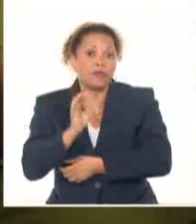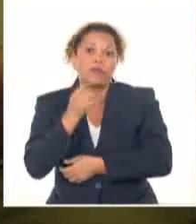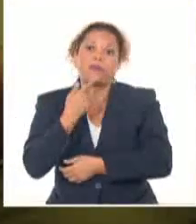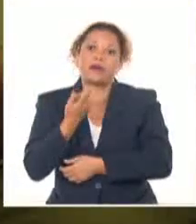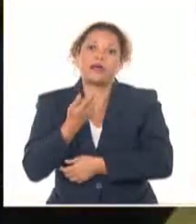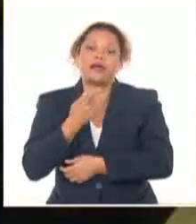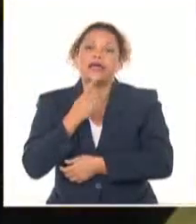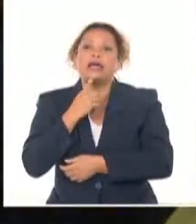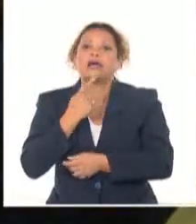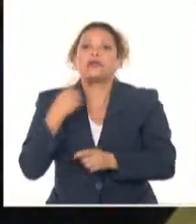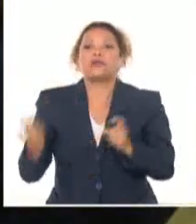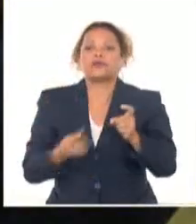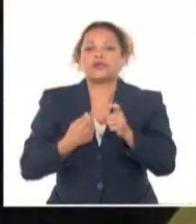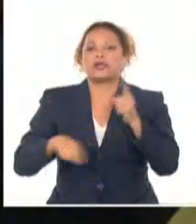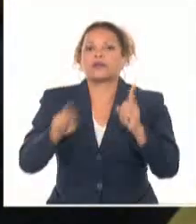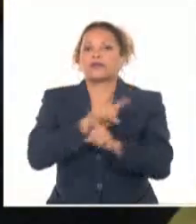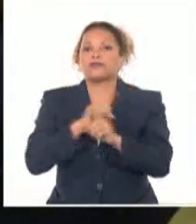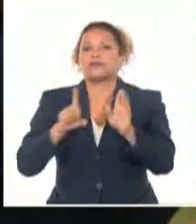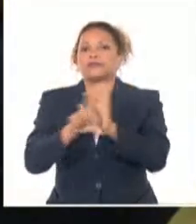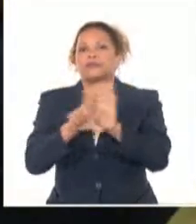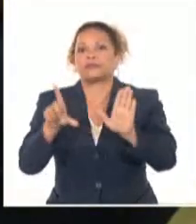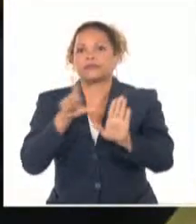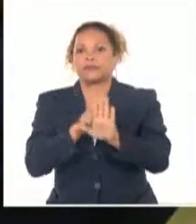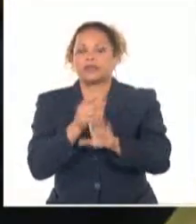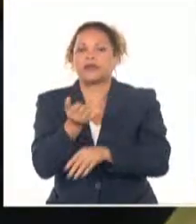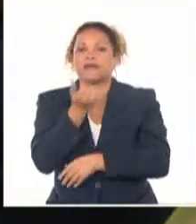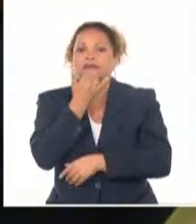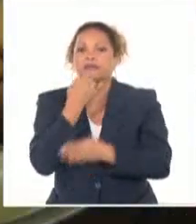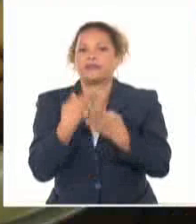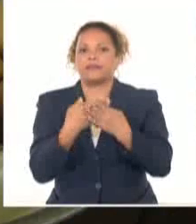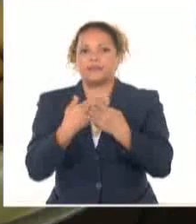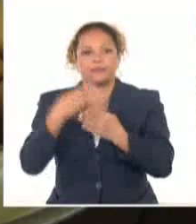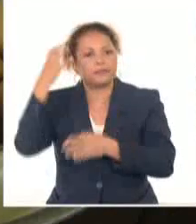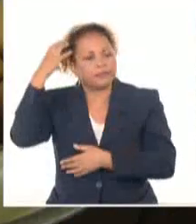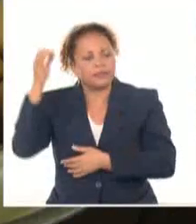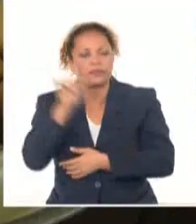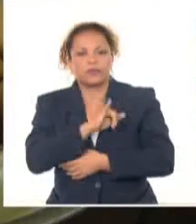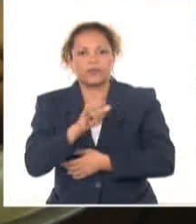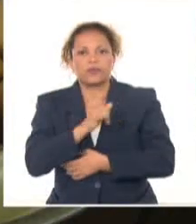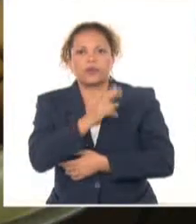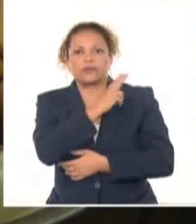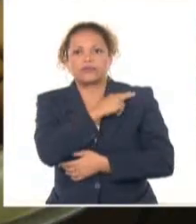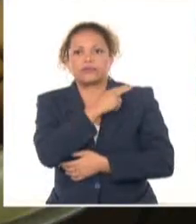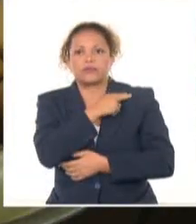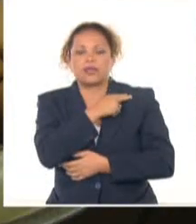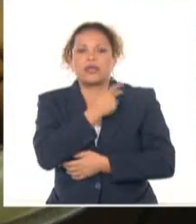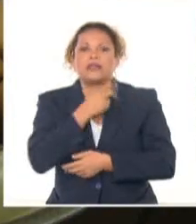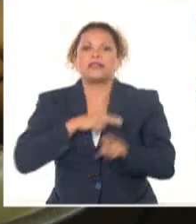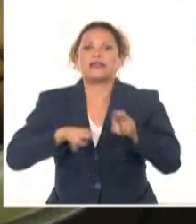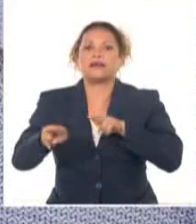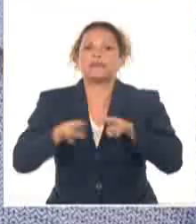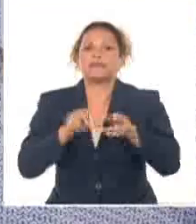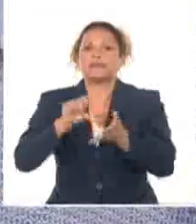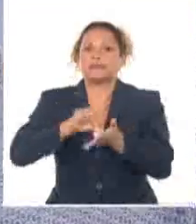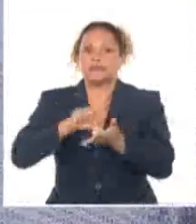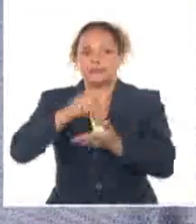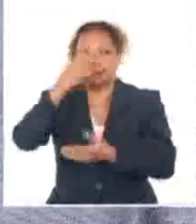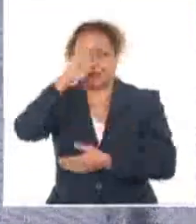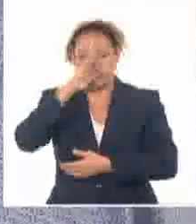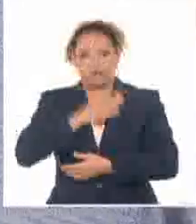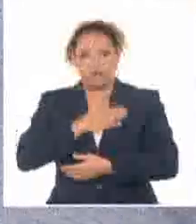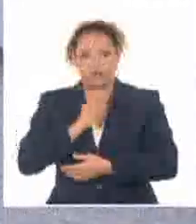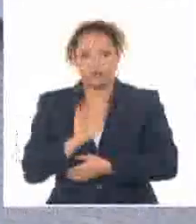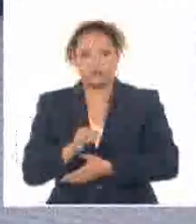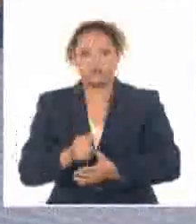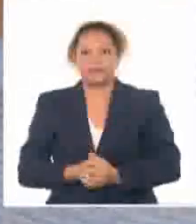e ilegalidades que lastran el desarrollo de la empresa estatal, así como de los órganos y organismos de la Administración Central del Estado. En este momento